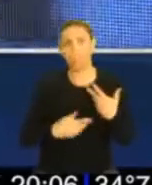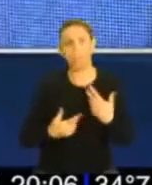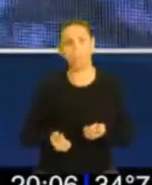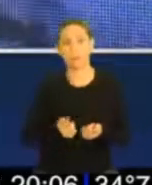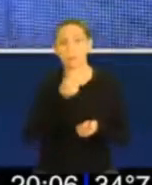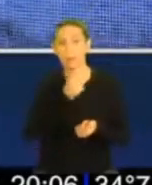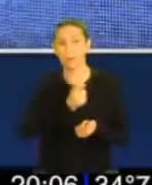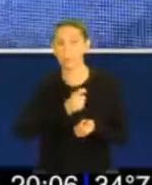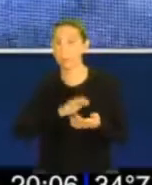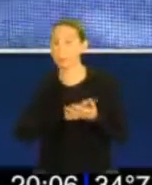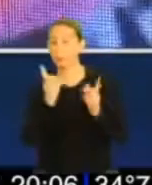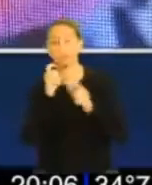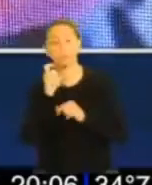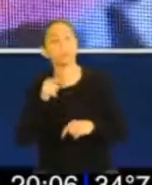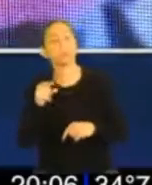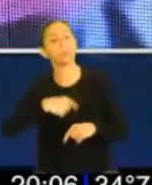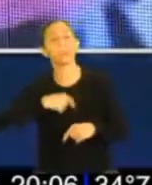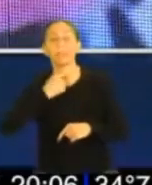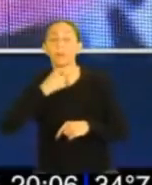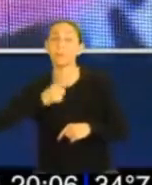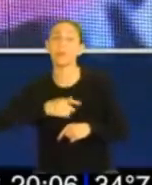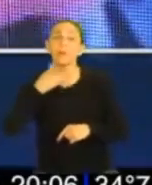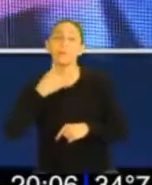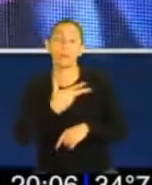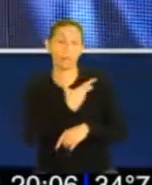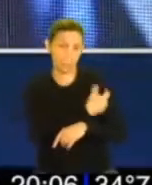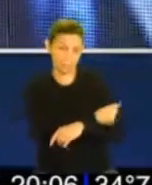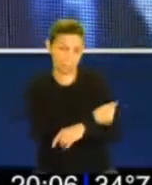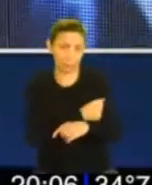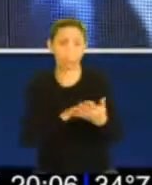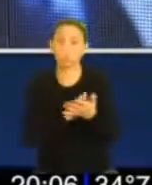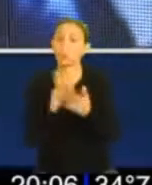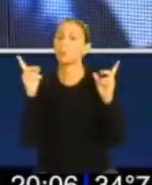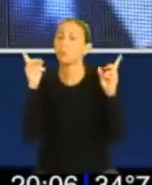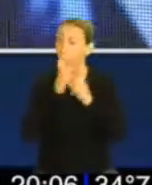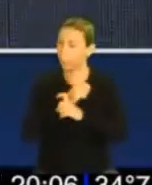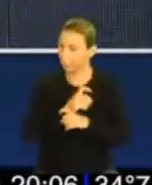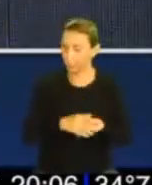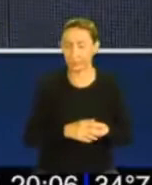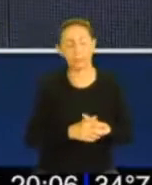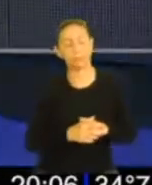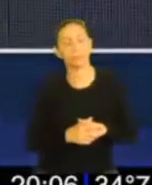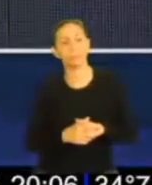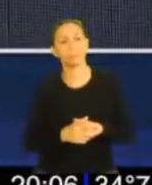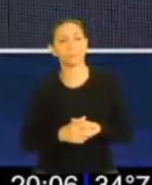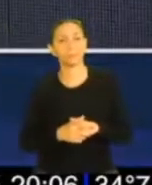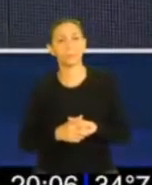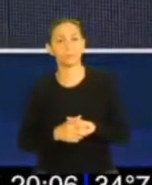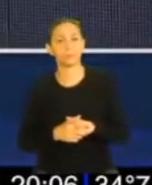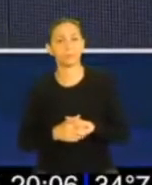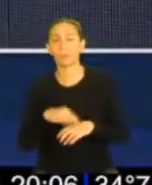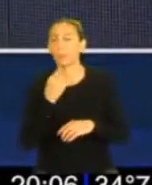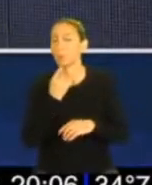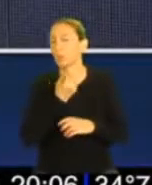contención, respuestas, resolver el problema. Nosotros queremos que la gente se vacune, resolver el problema. Así que bueno,